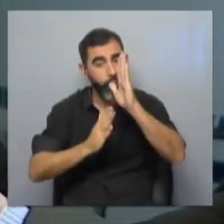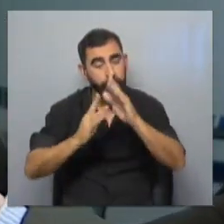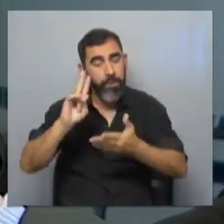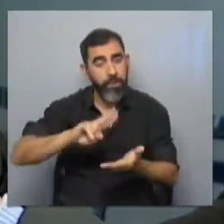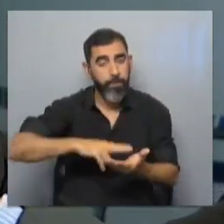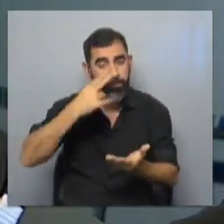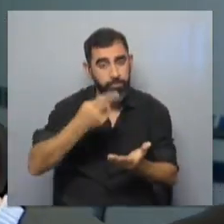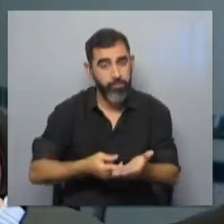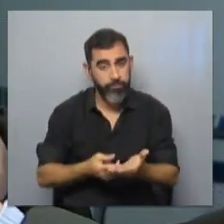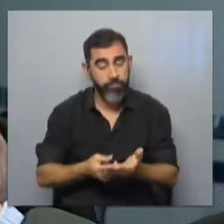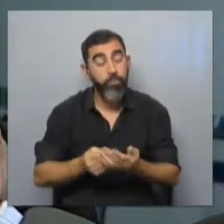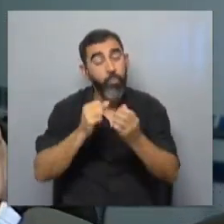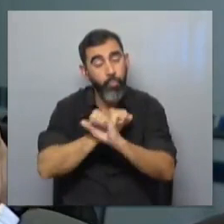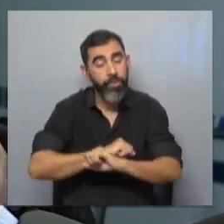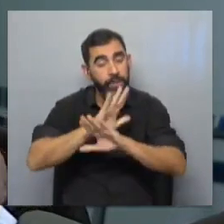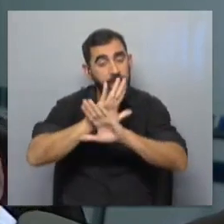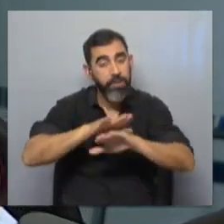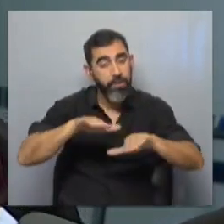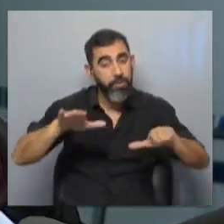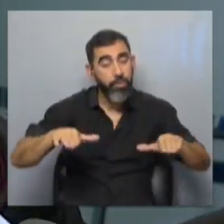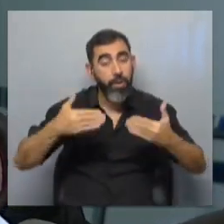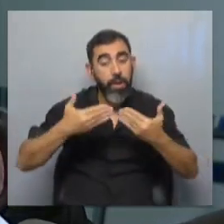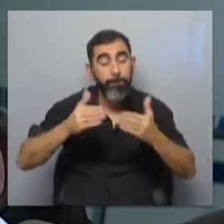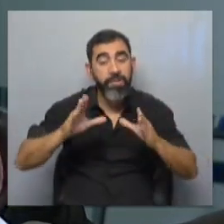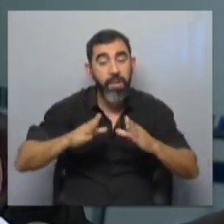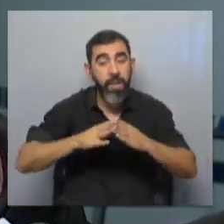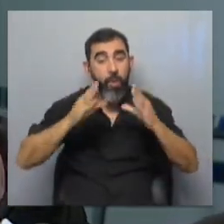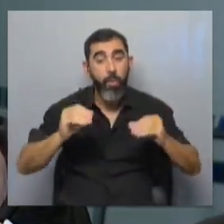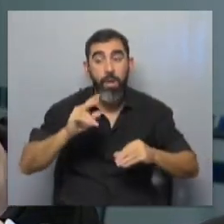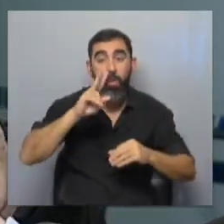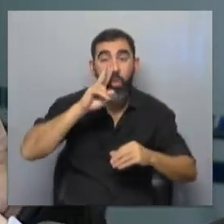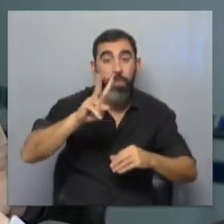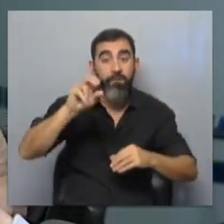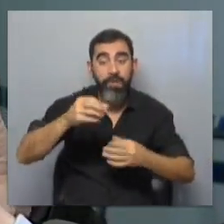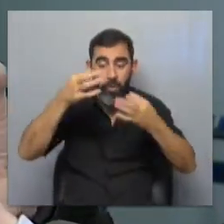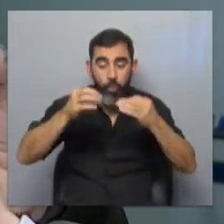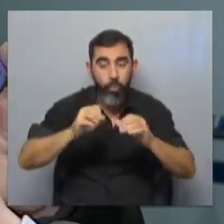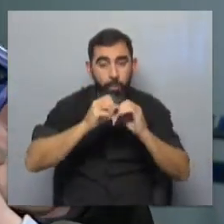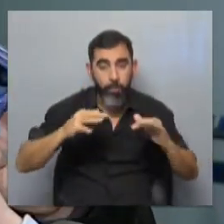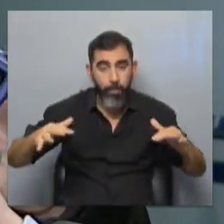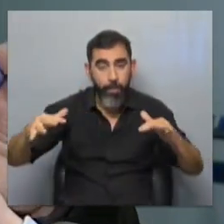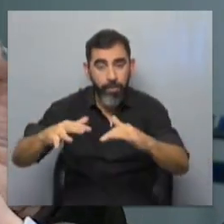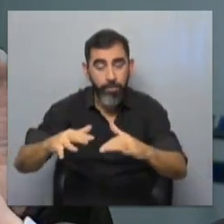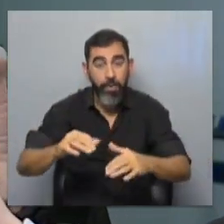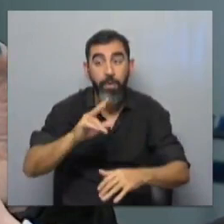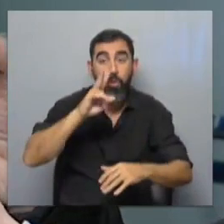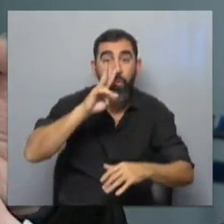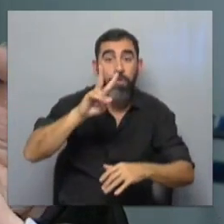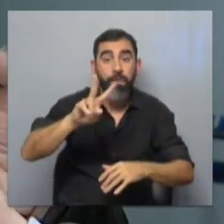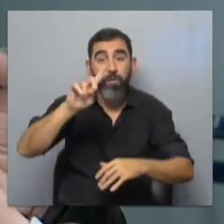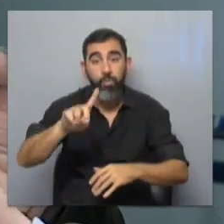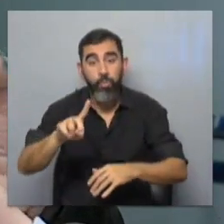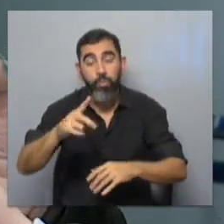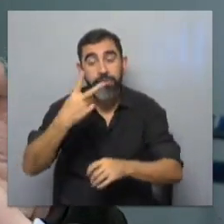sea niños que empezaron la escolaridad en el 2020 en pandemia y en el 21 estaban